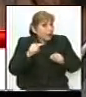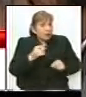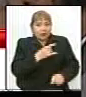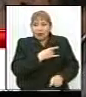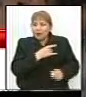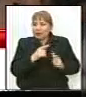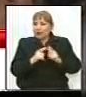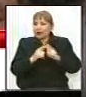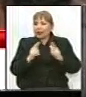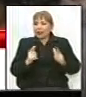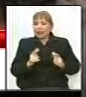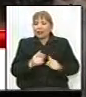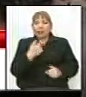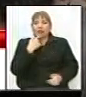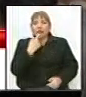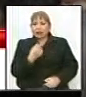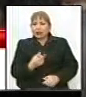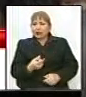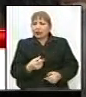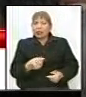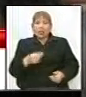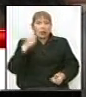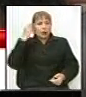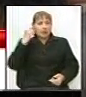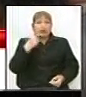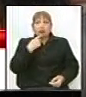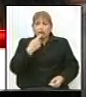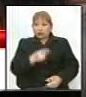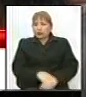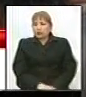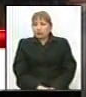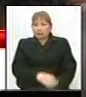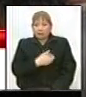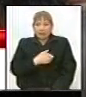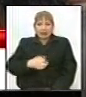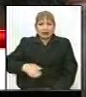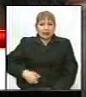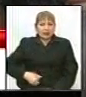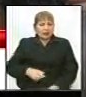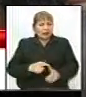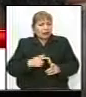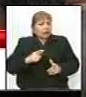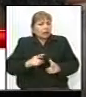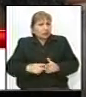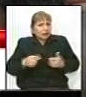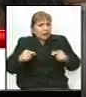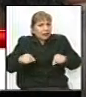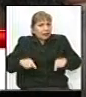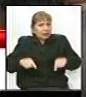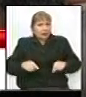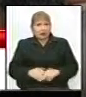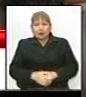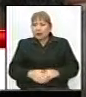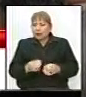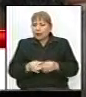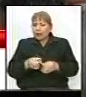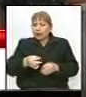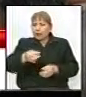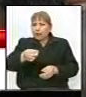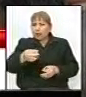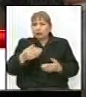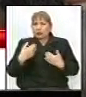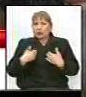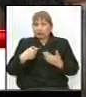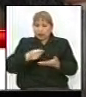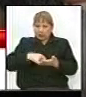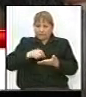que ustedes lo mencionan, los congresistas lo mencionan, presidente. Entonces, creo que acá, presidente, el plazo para verificar las